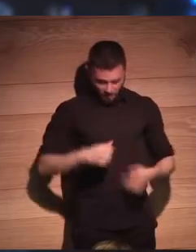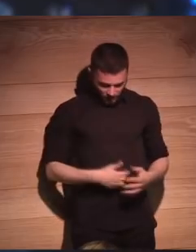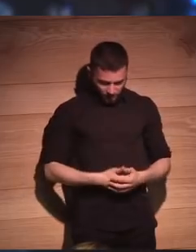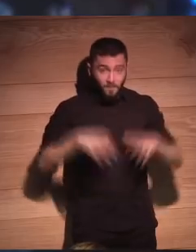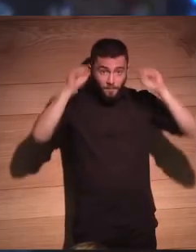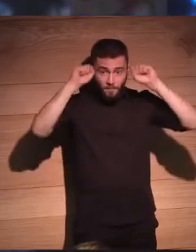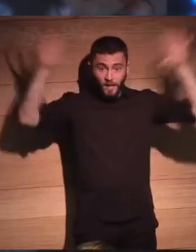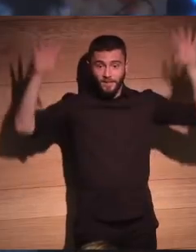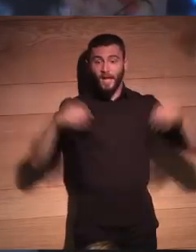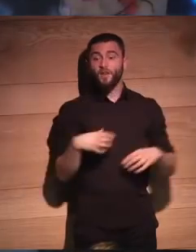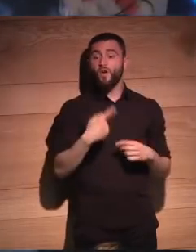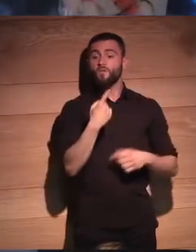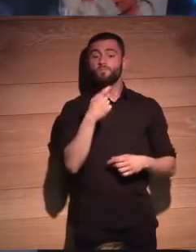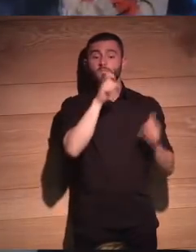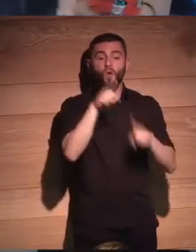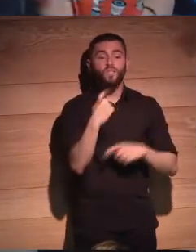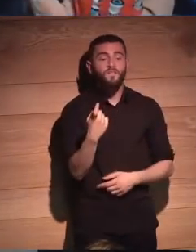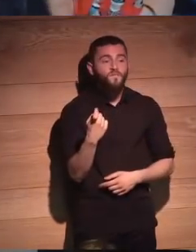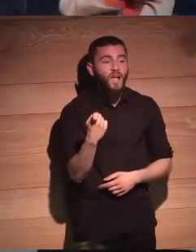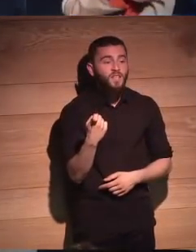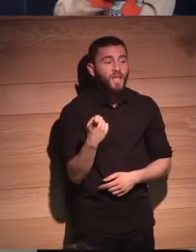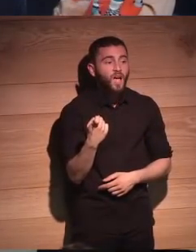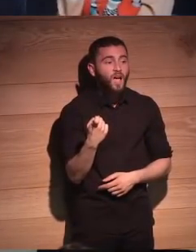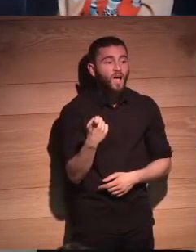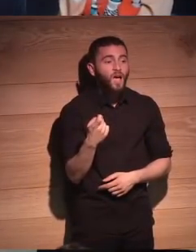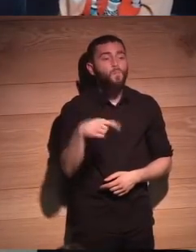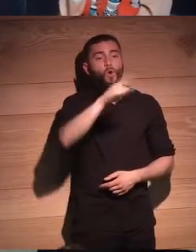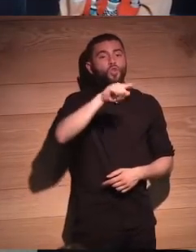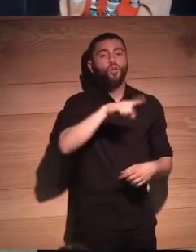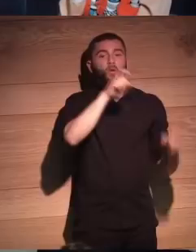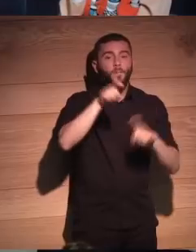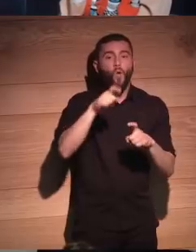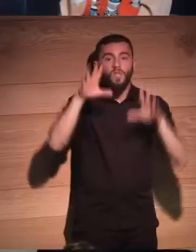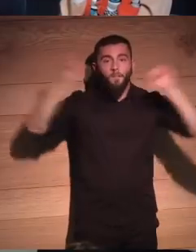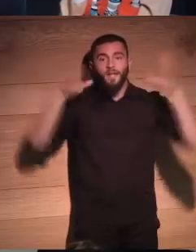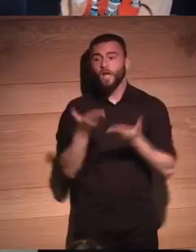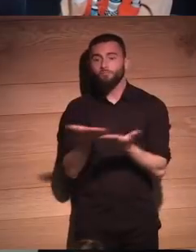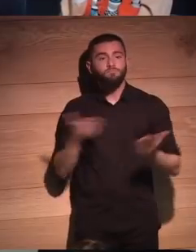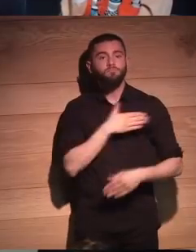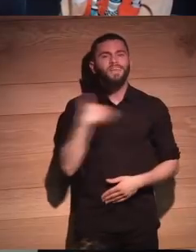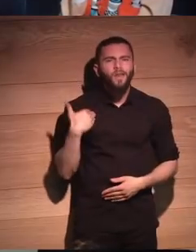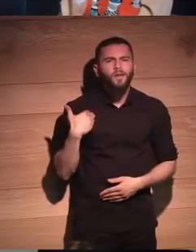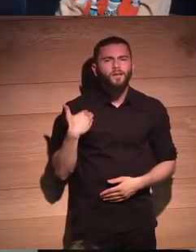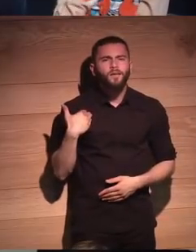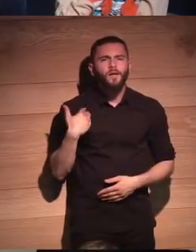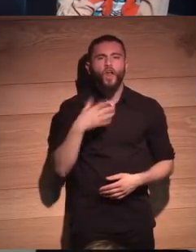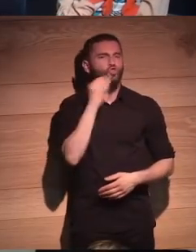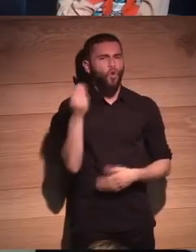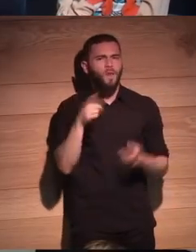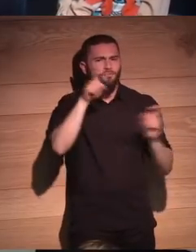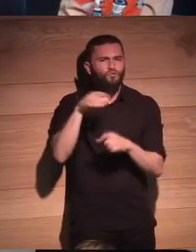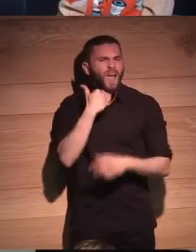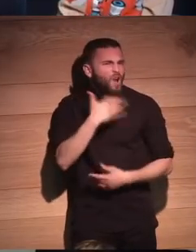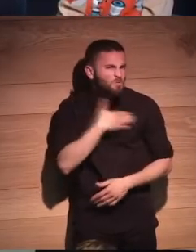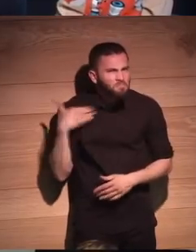por preguntar? Perdonadme. ¿Todos? ¿Queréis hacer vosotros alguna pregunta a los muchachos jóvenes? Yo